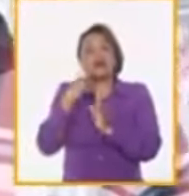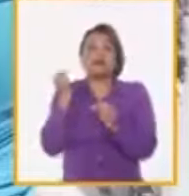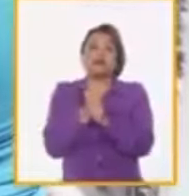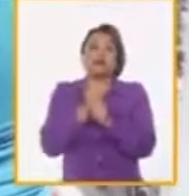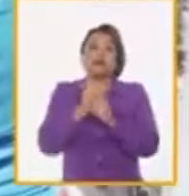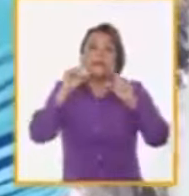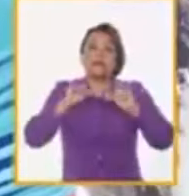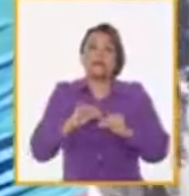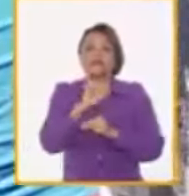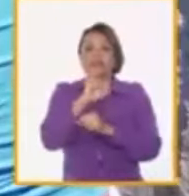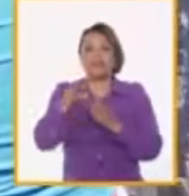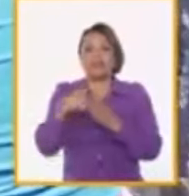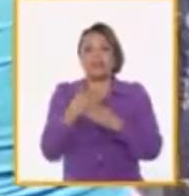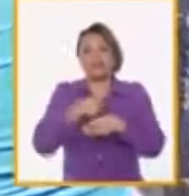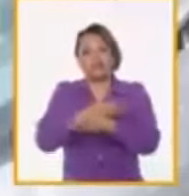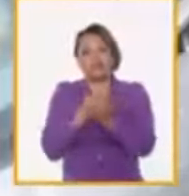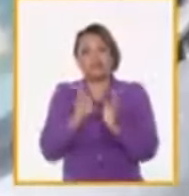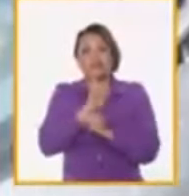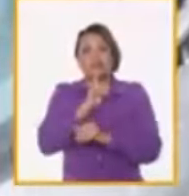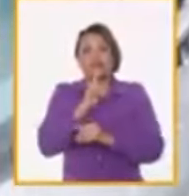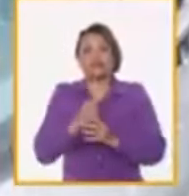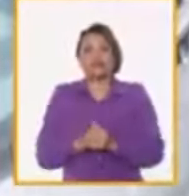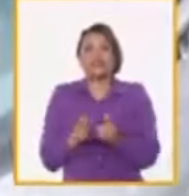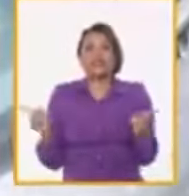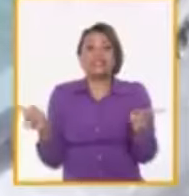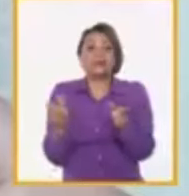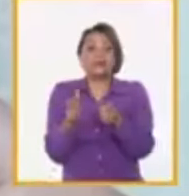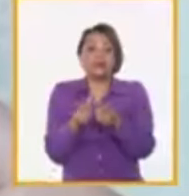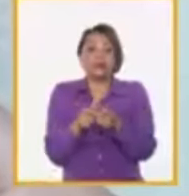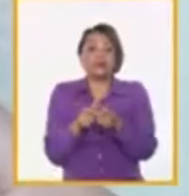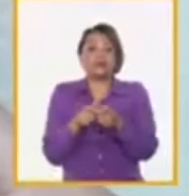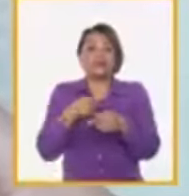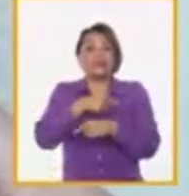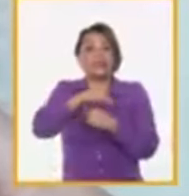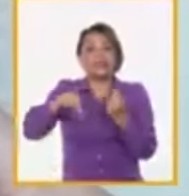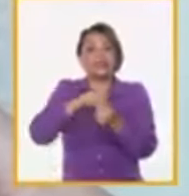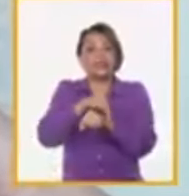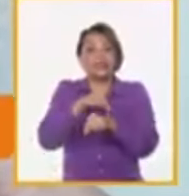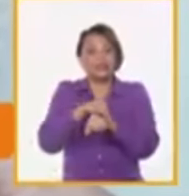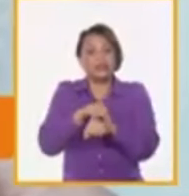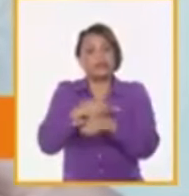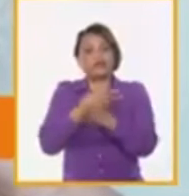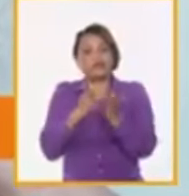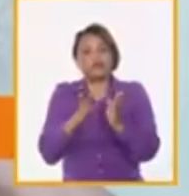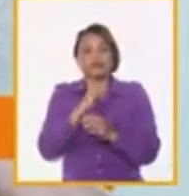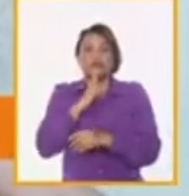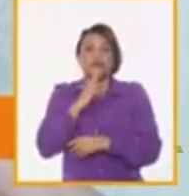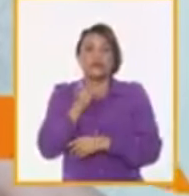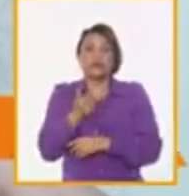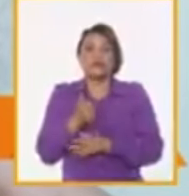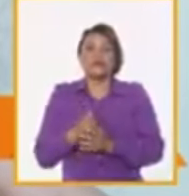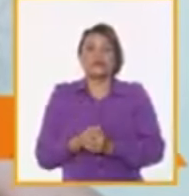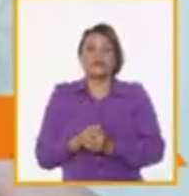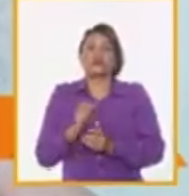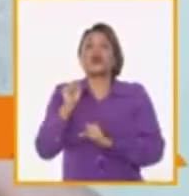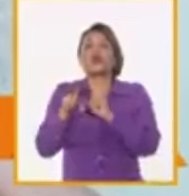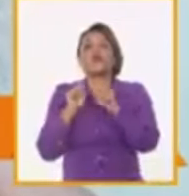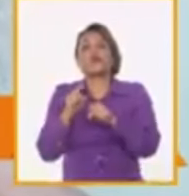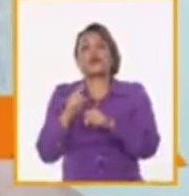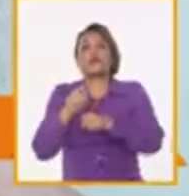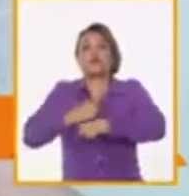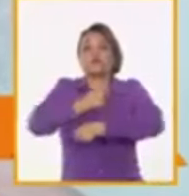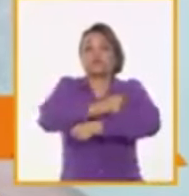de 7 días. La disminución de los ciclos es algo que se agradece. Comprábamos el agua a los piperos, 20